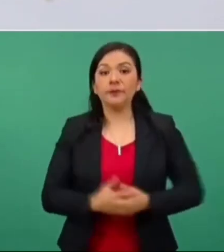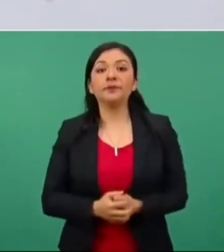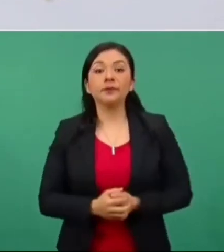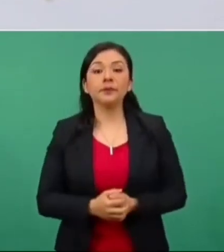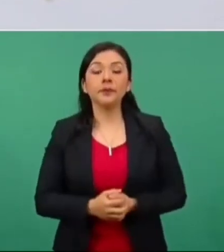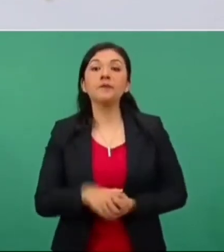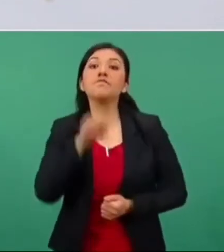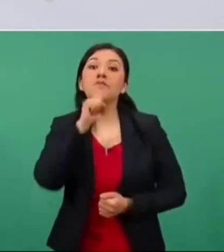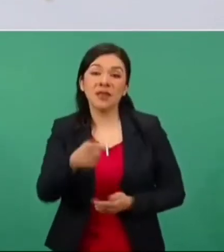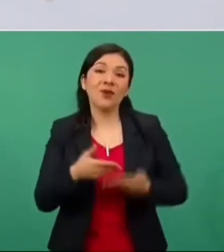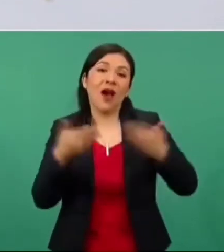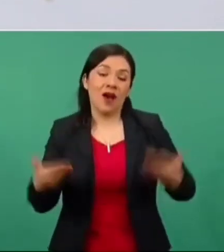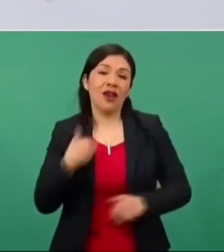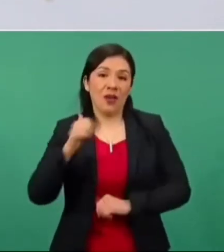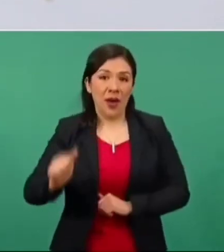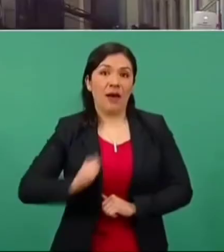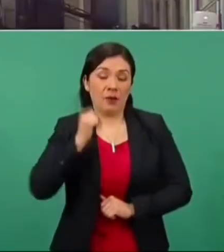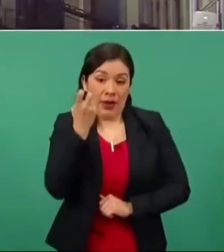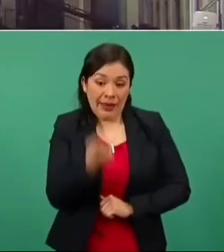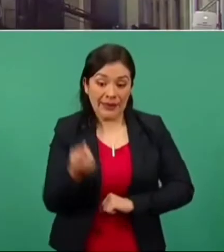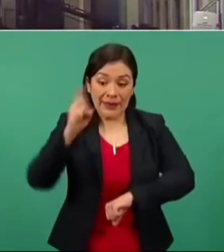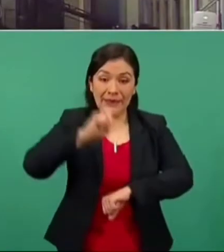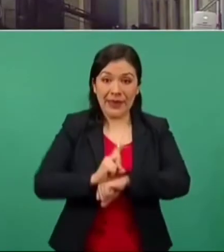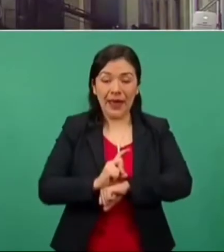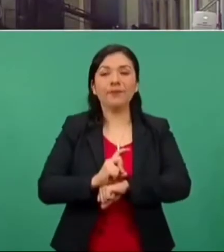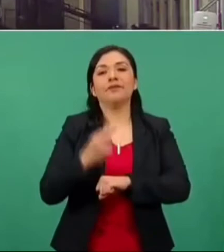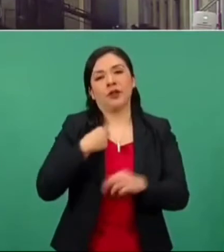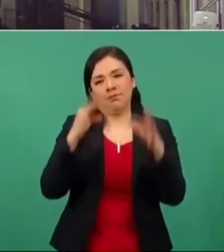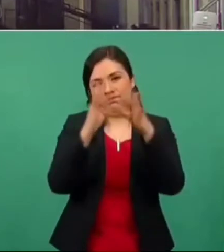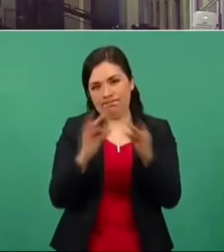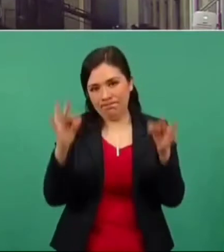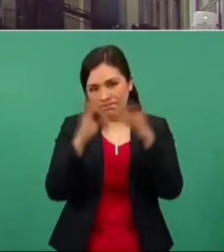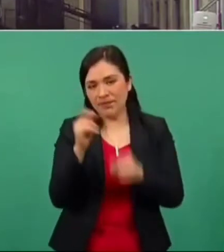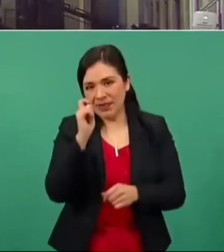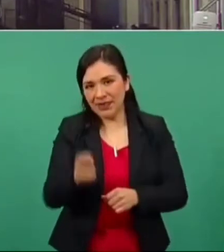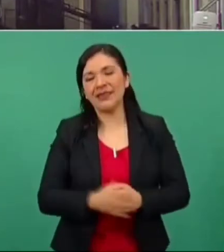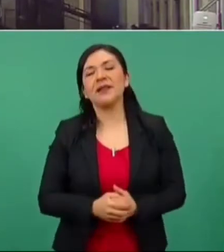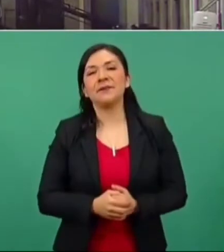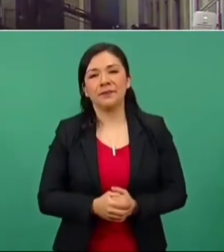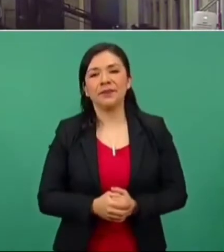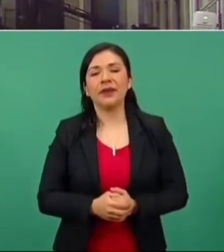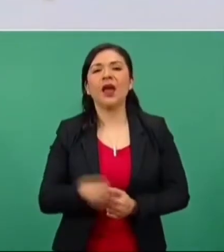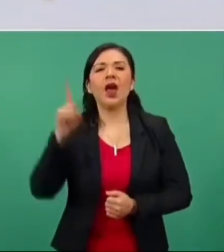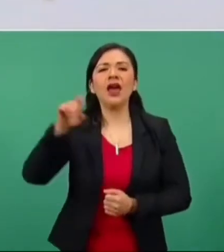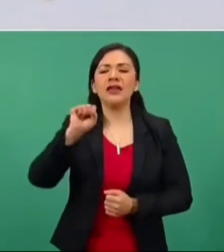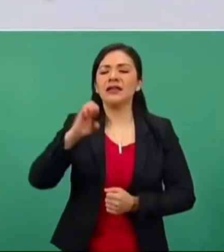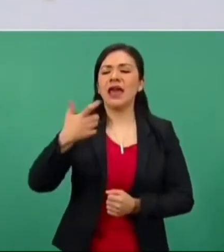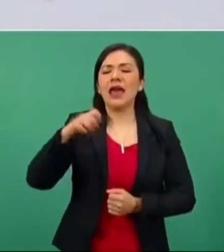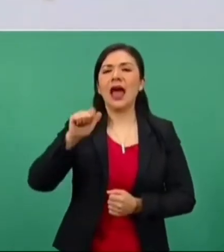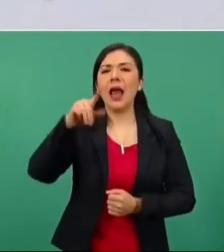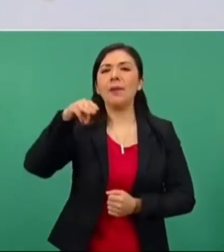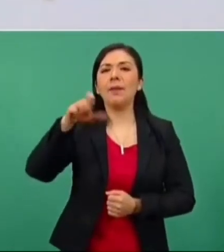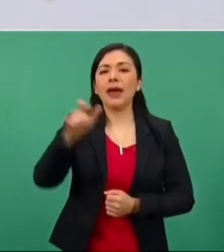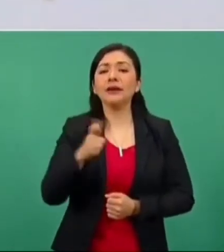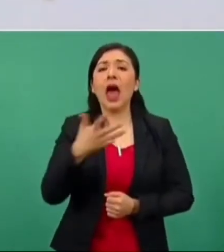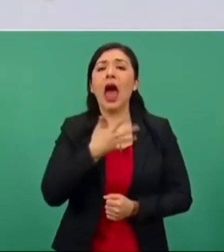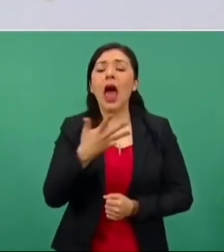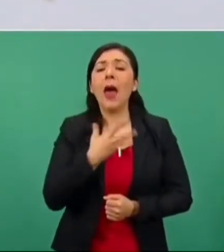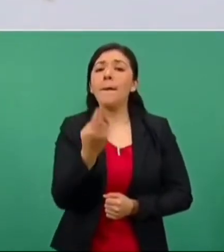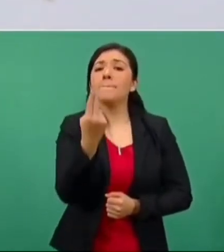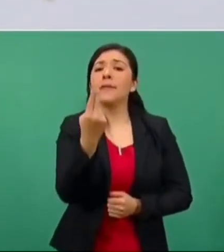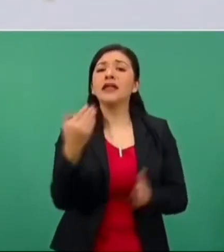también aprovechando la ocasión, un comercial, Segalmex tiene veinticinco mil